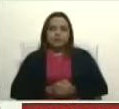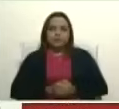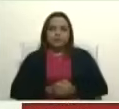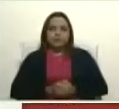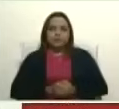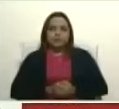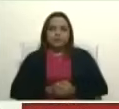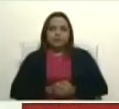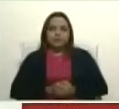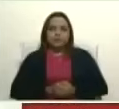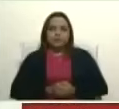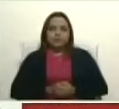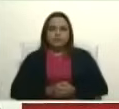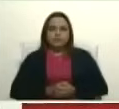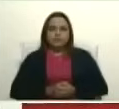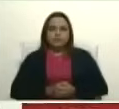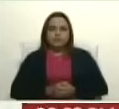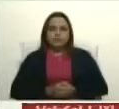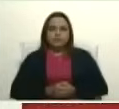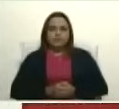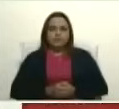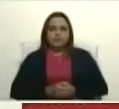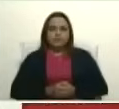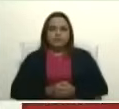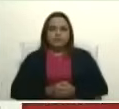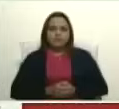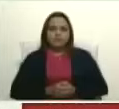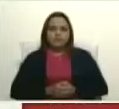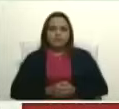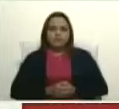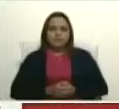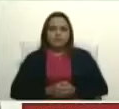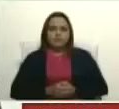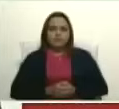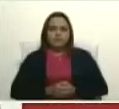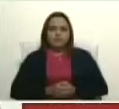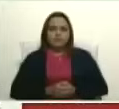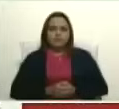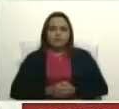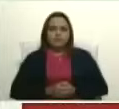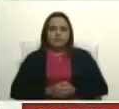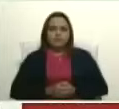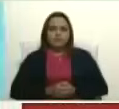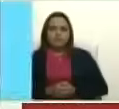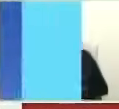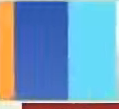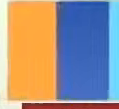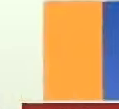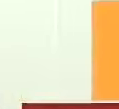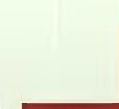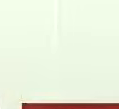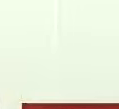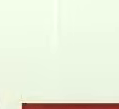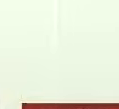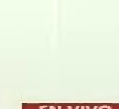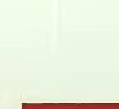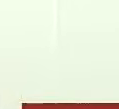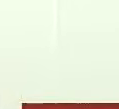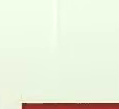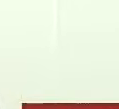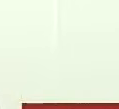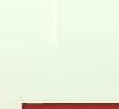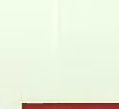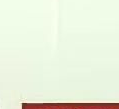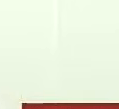consulta y a la soberanía. Ratificó el carácter vinculante de la consulta que convoca ahora al Estado a tomar las